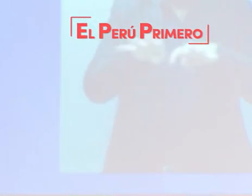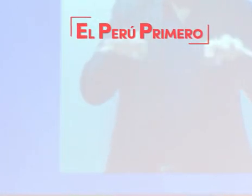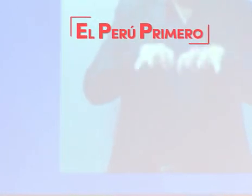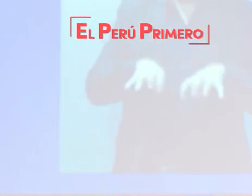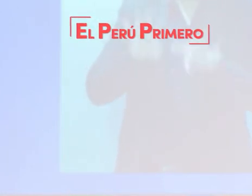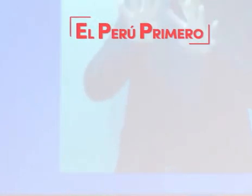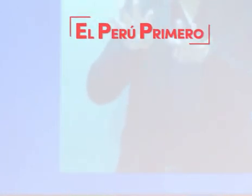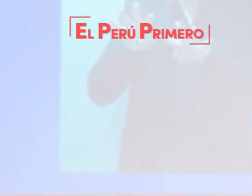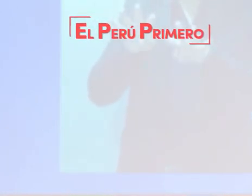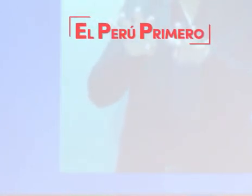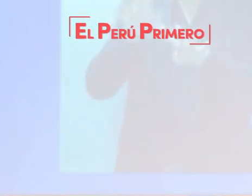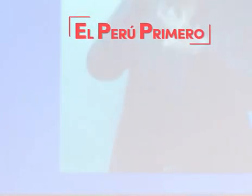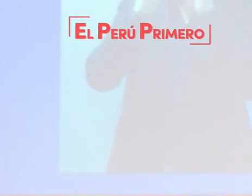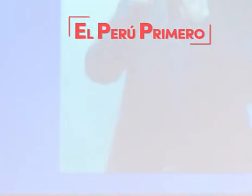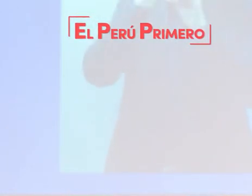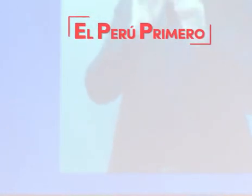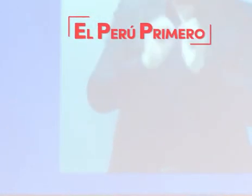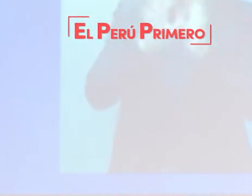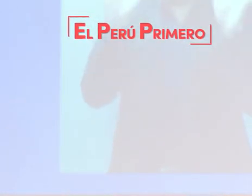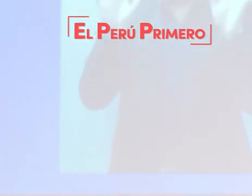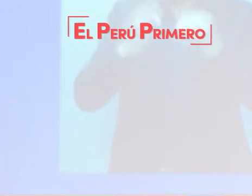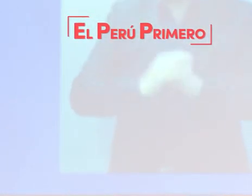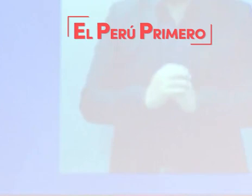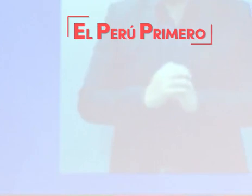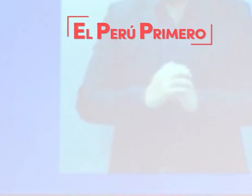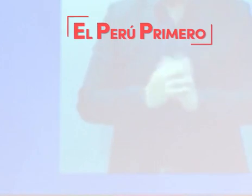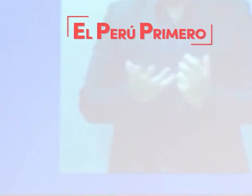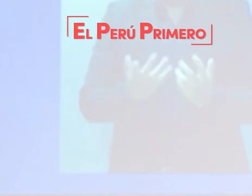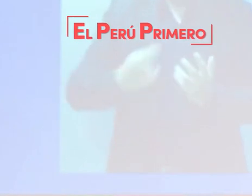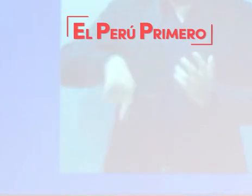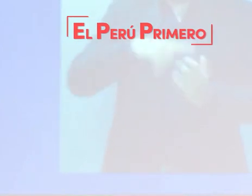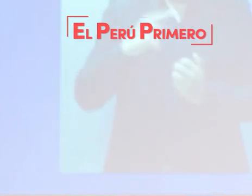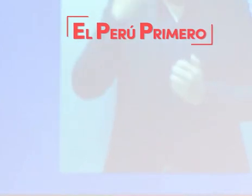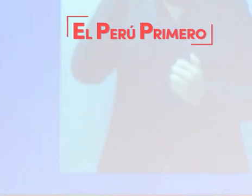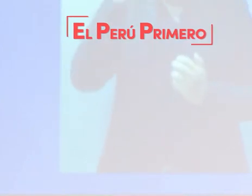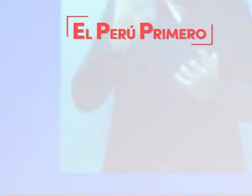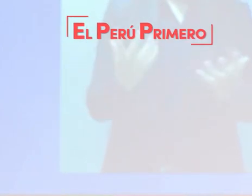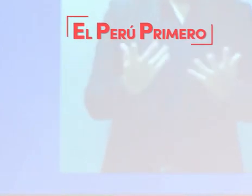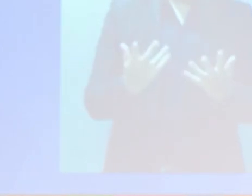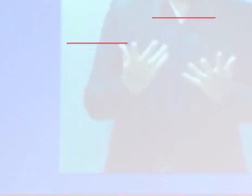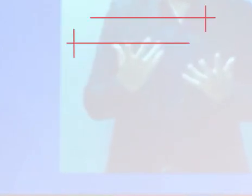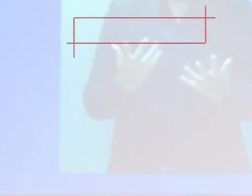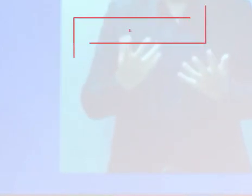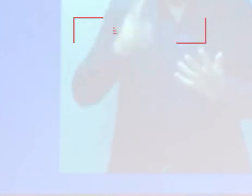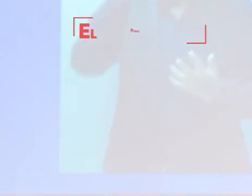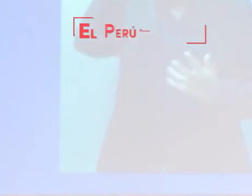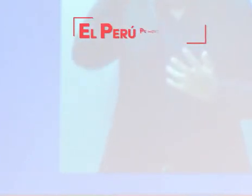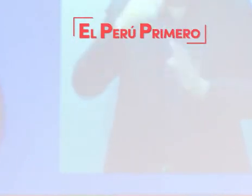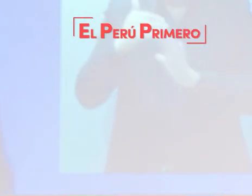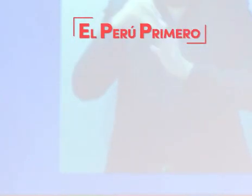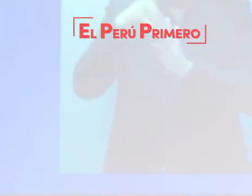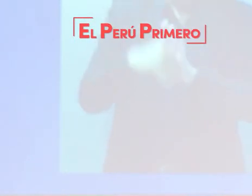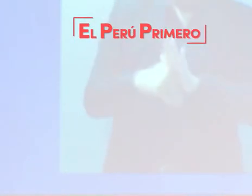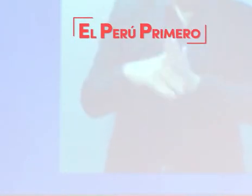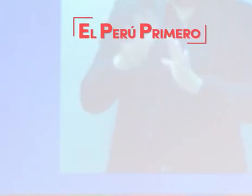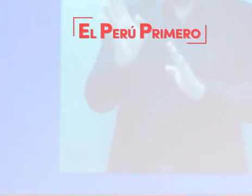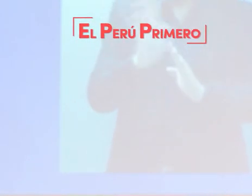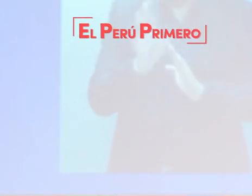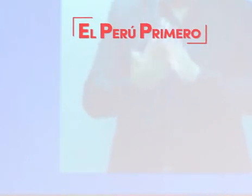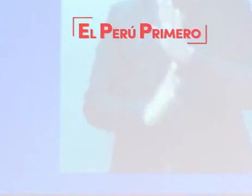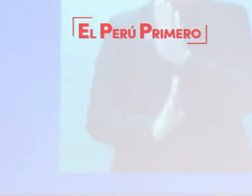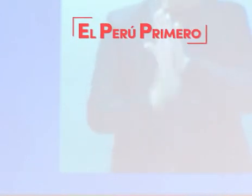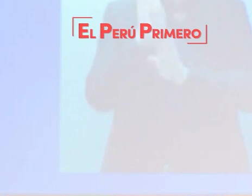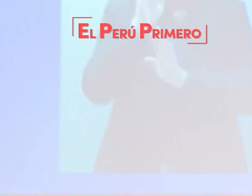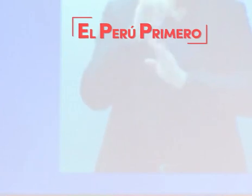social. Porque nada afecta más a una adecuada inclusión social que